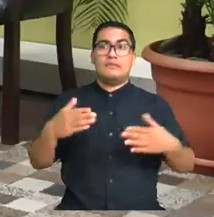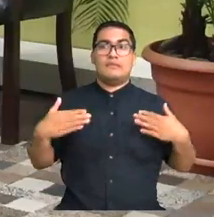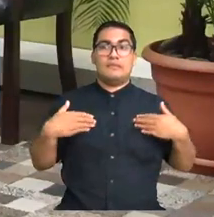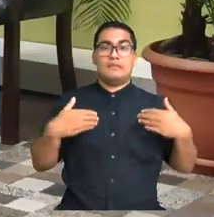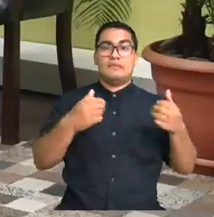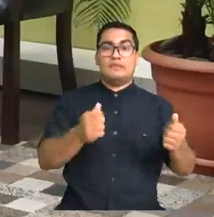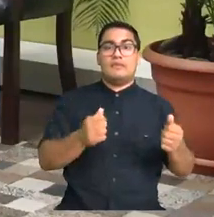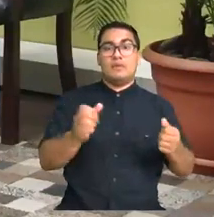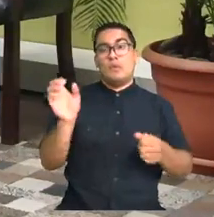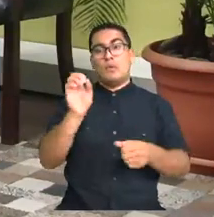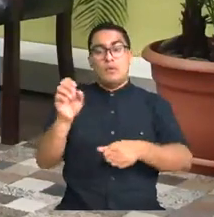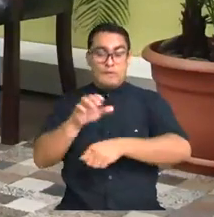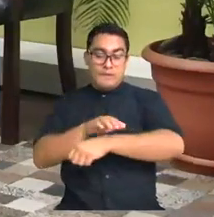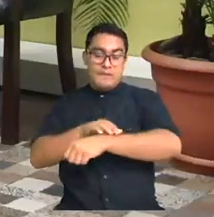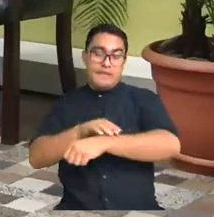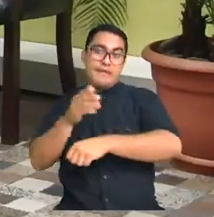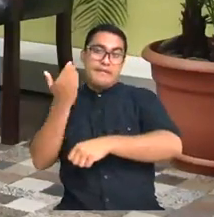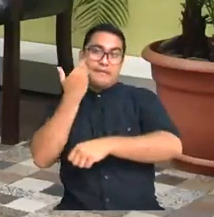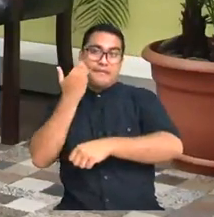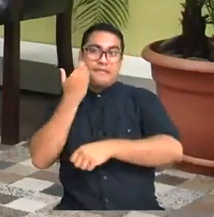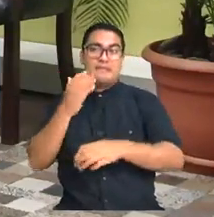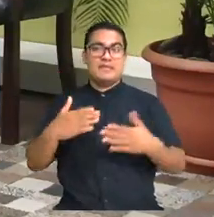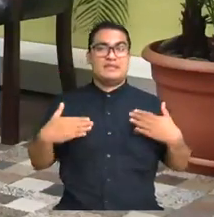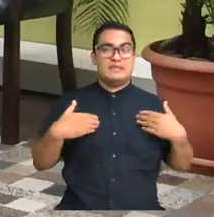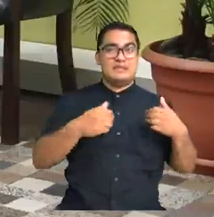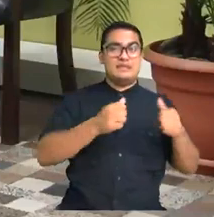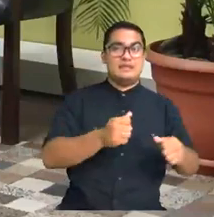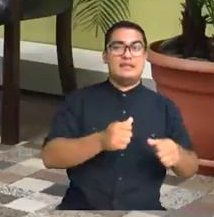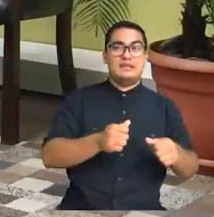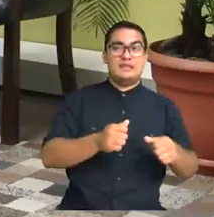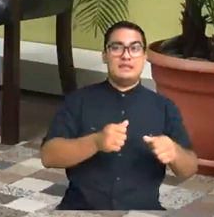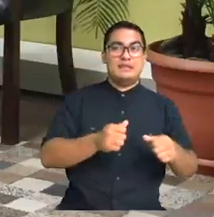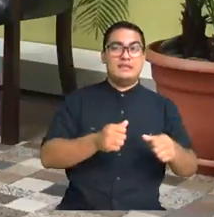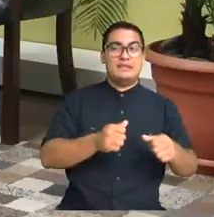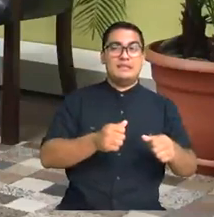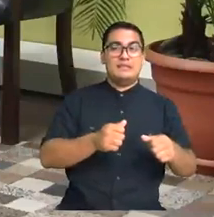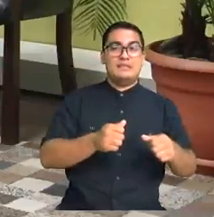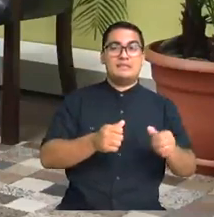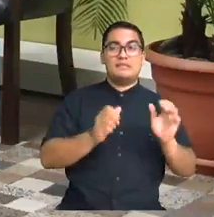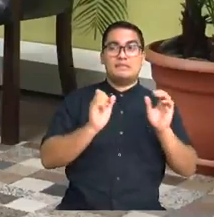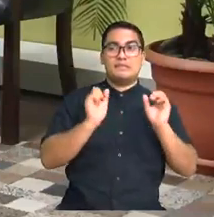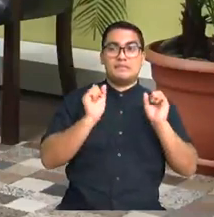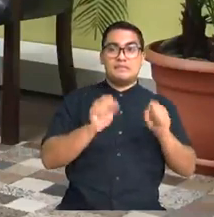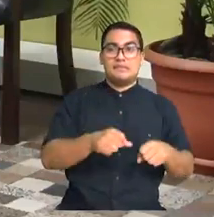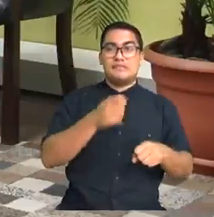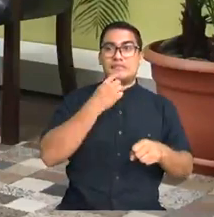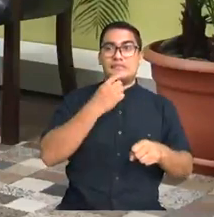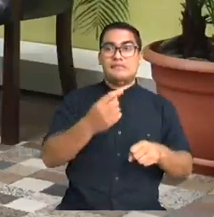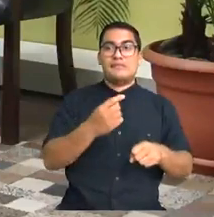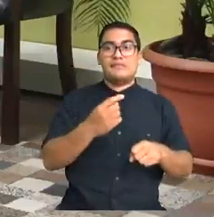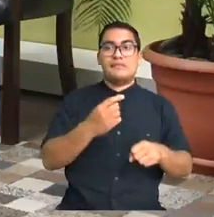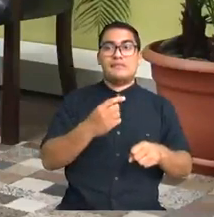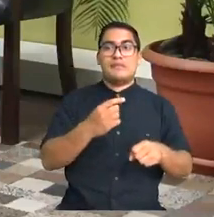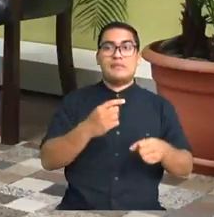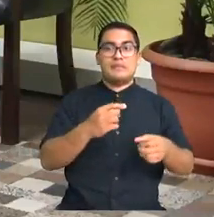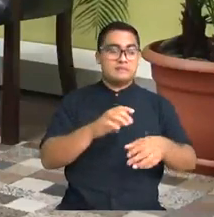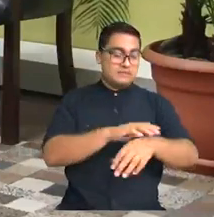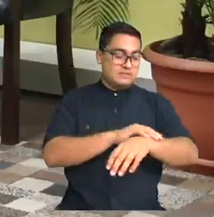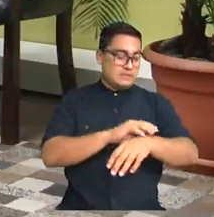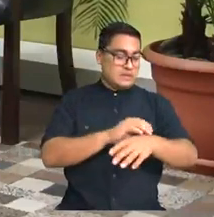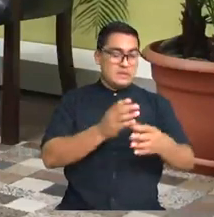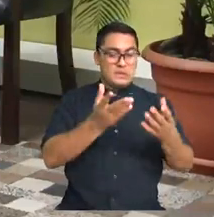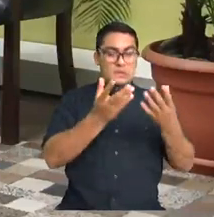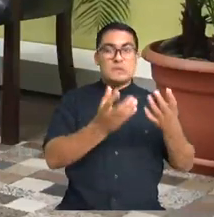o enferma. Si tenemos una piel sana, la podemos clasificar y podemos decir si tenemos un problema, una piel seca,